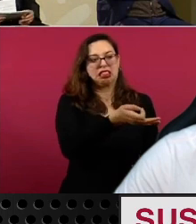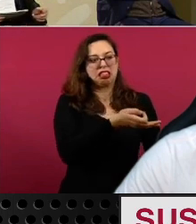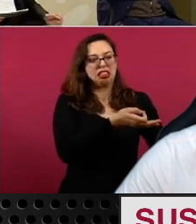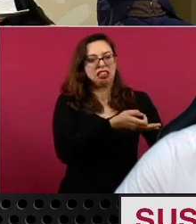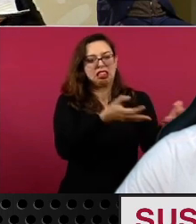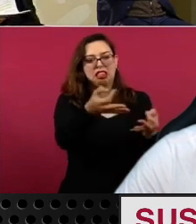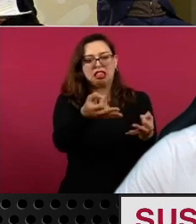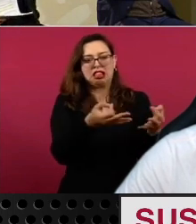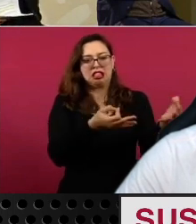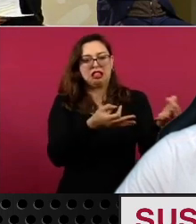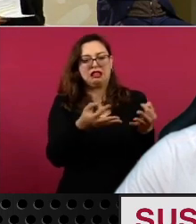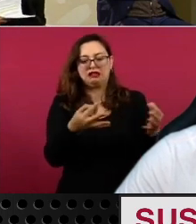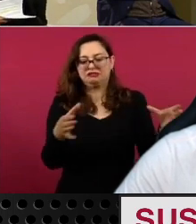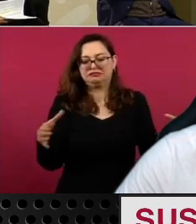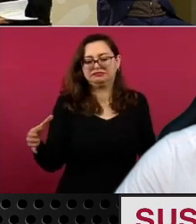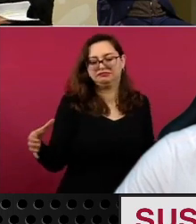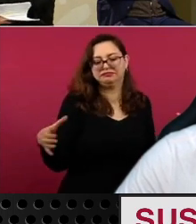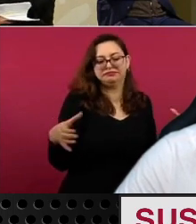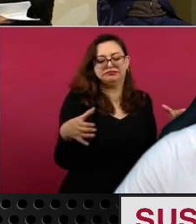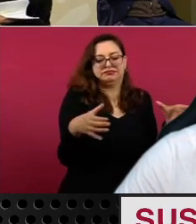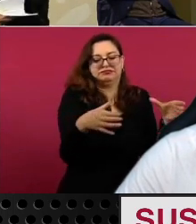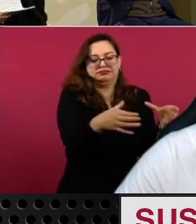y Se volvieron muy influyentes